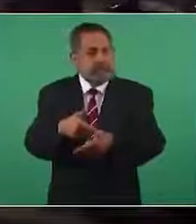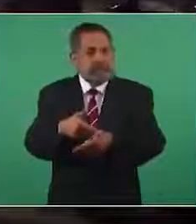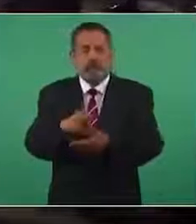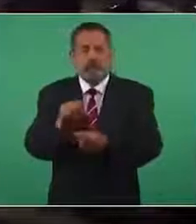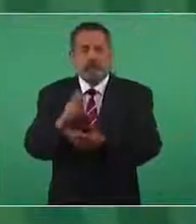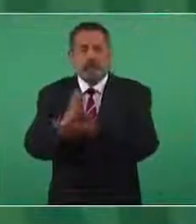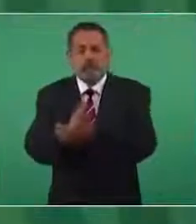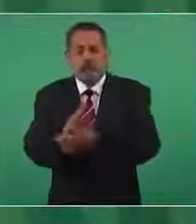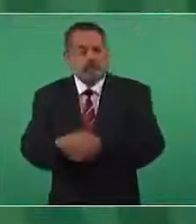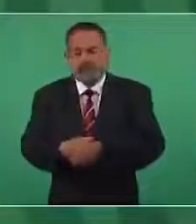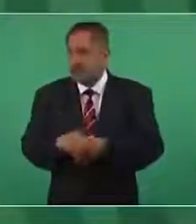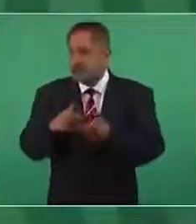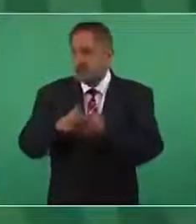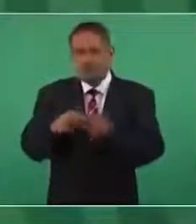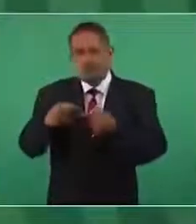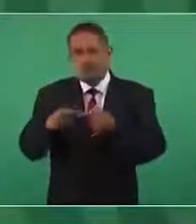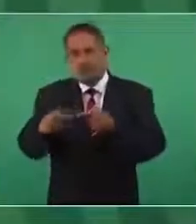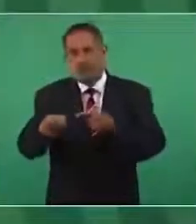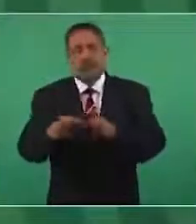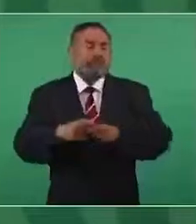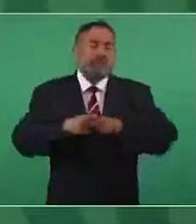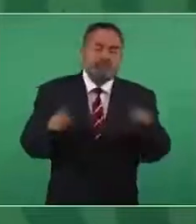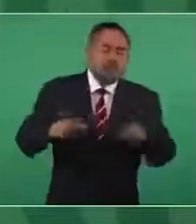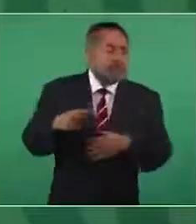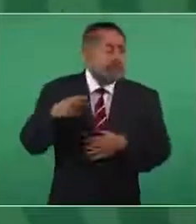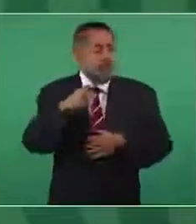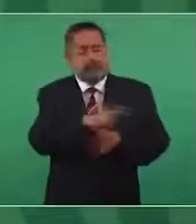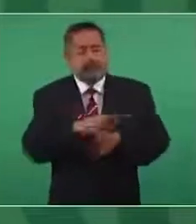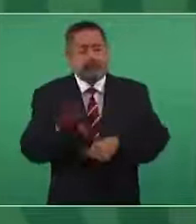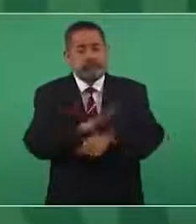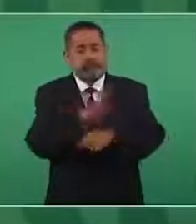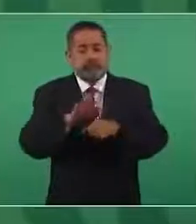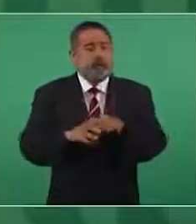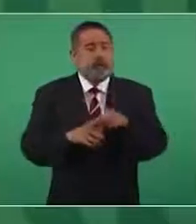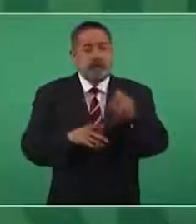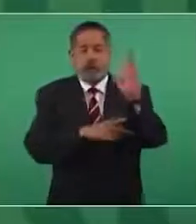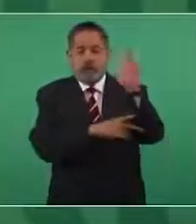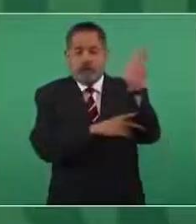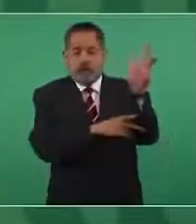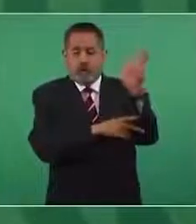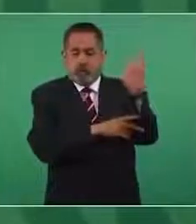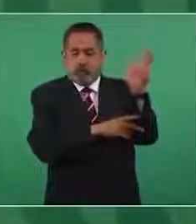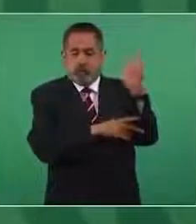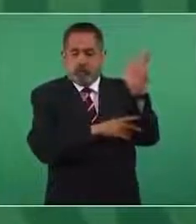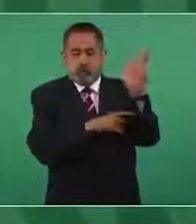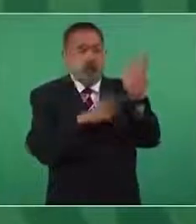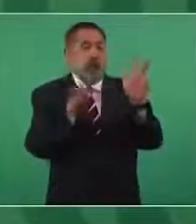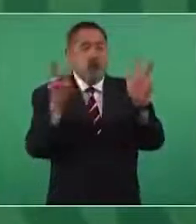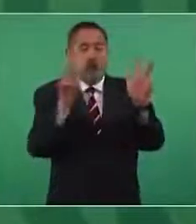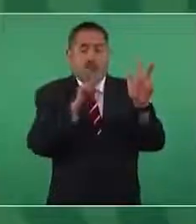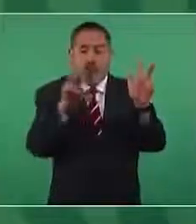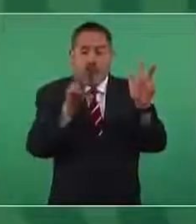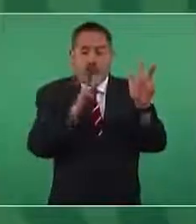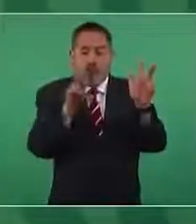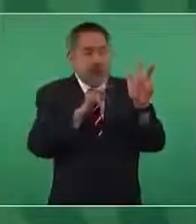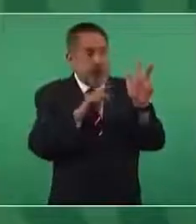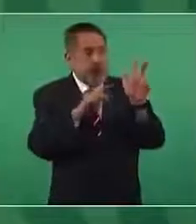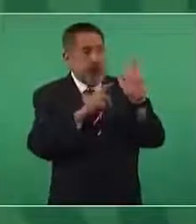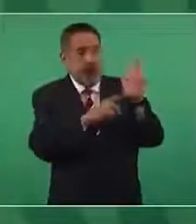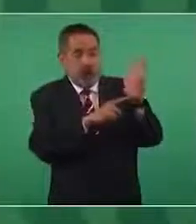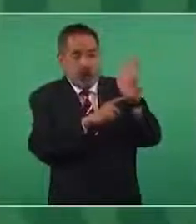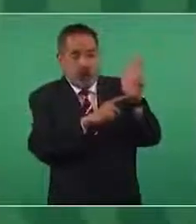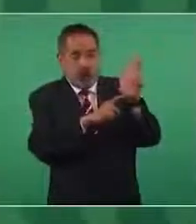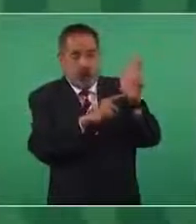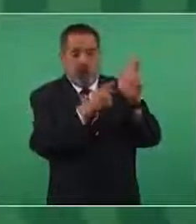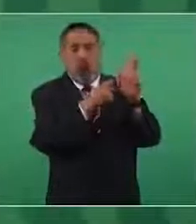como el caso de la energía eólica, que depende del viento, o la solar, porque no siempre hay viento,